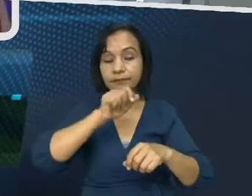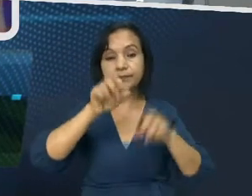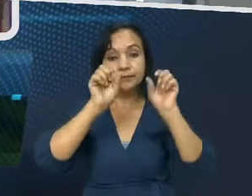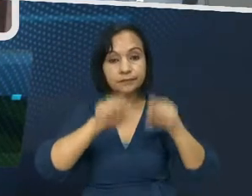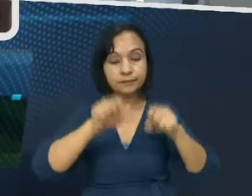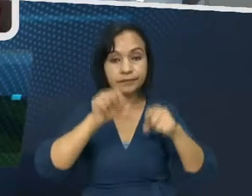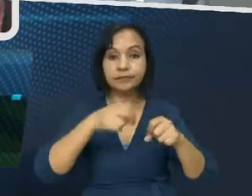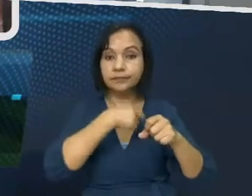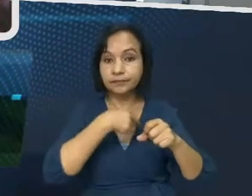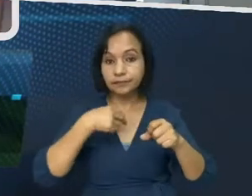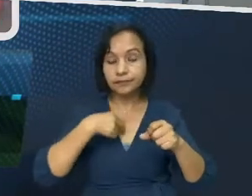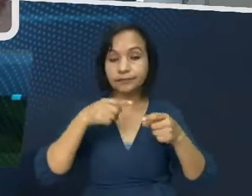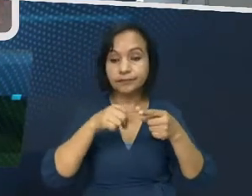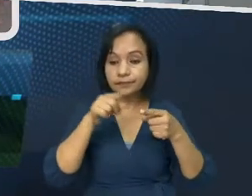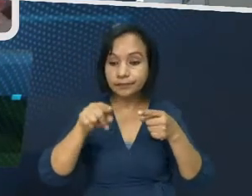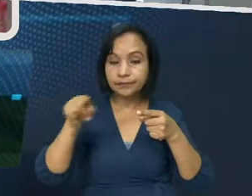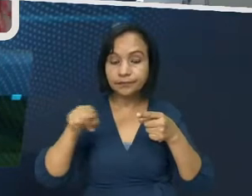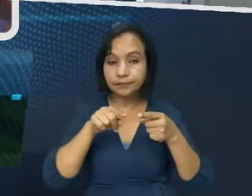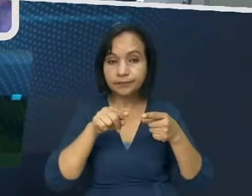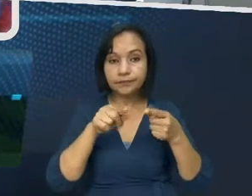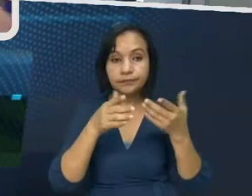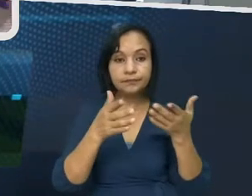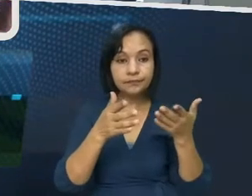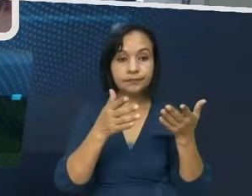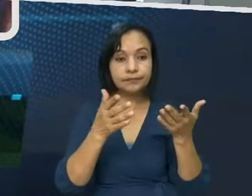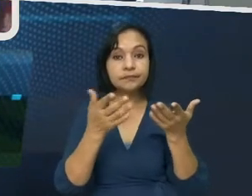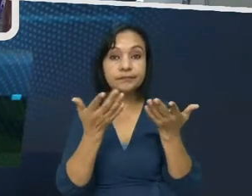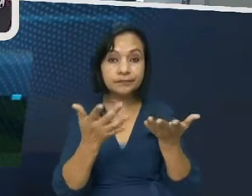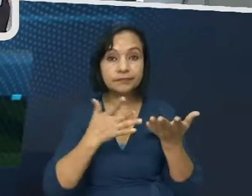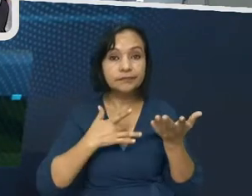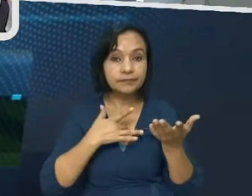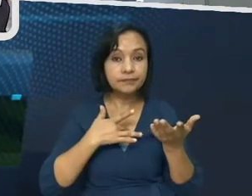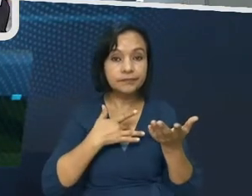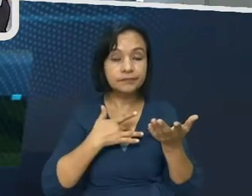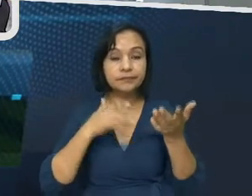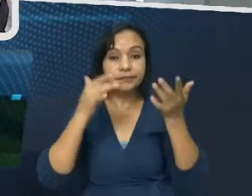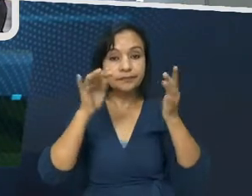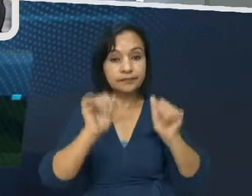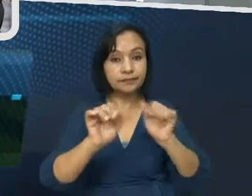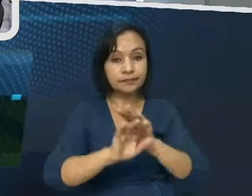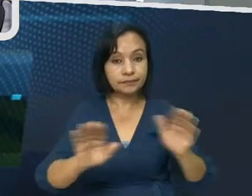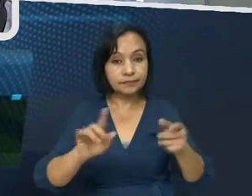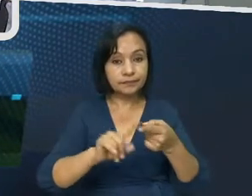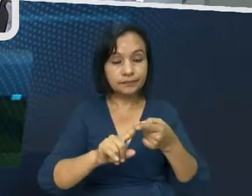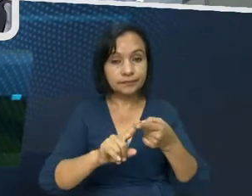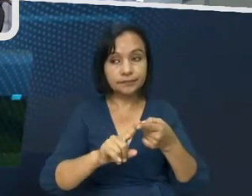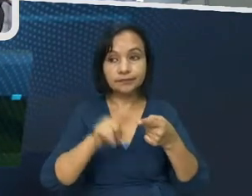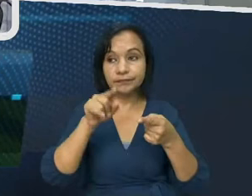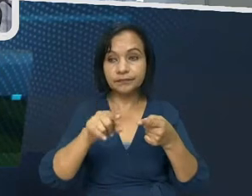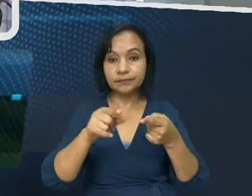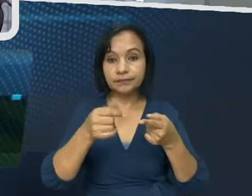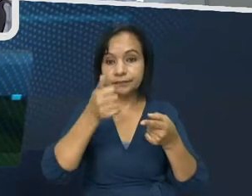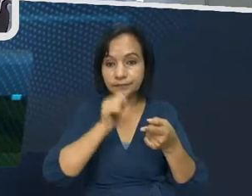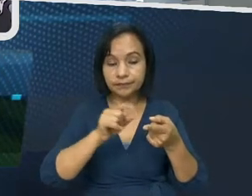podamos darle cabida a la demanda que tenemos cuando ya tenemos instalado un sistema